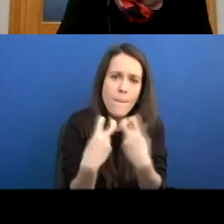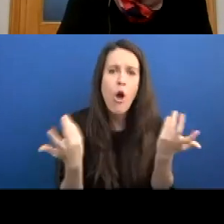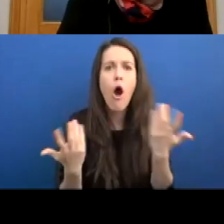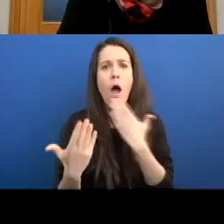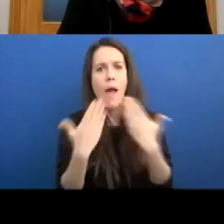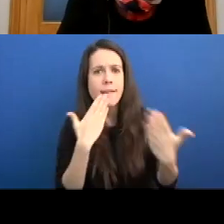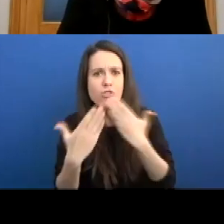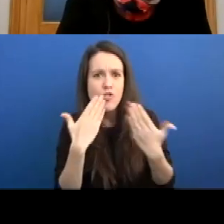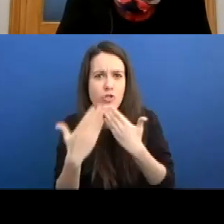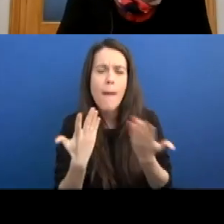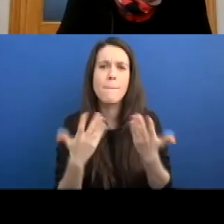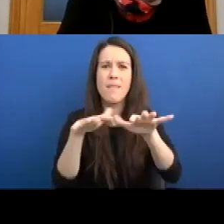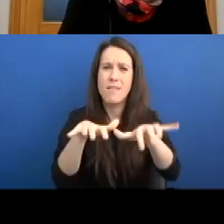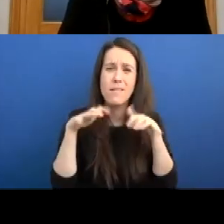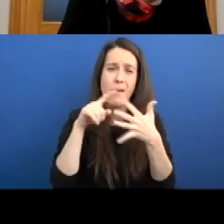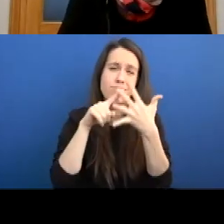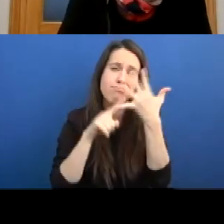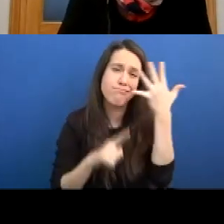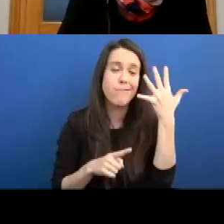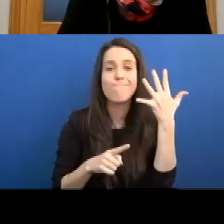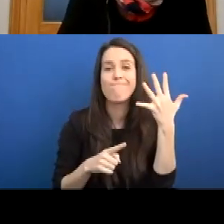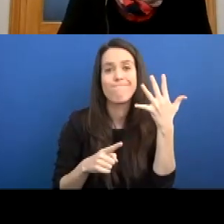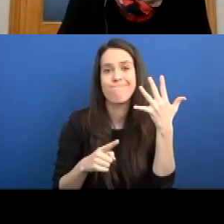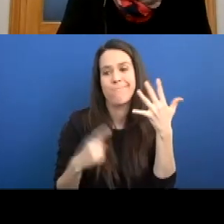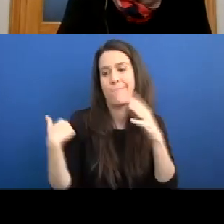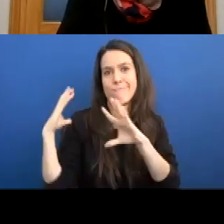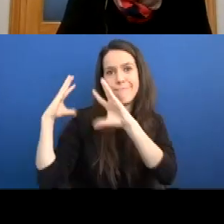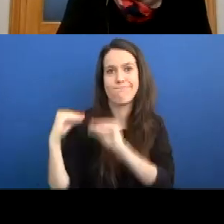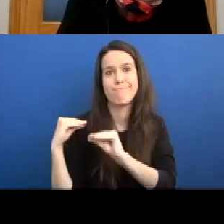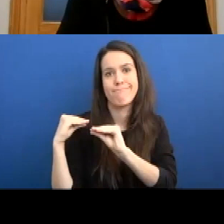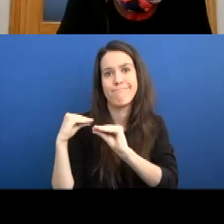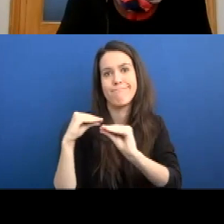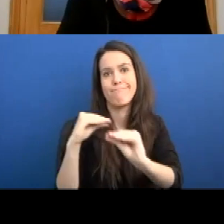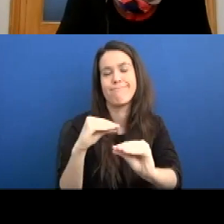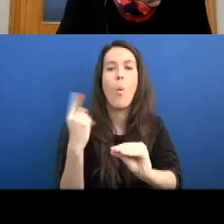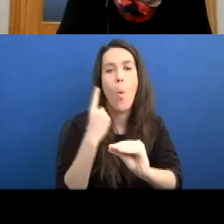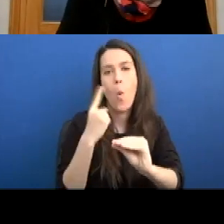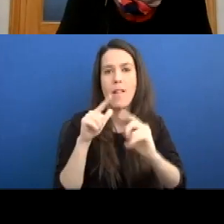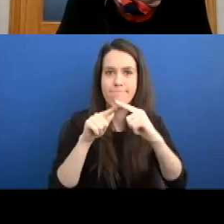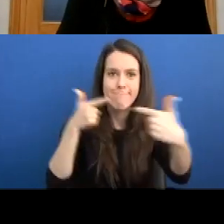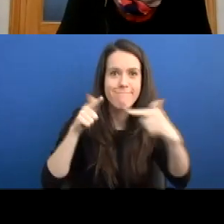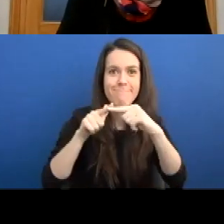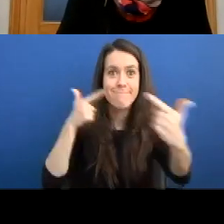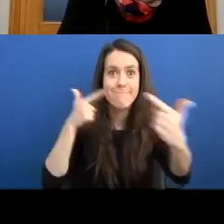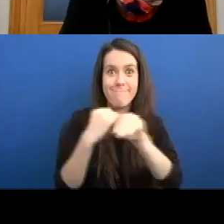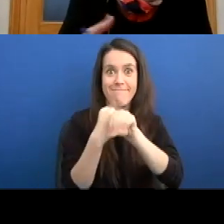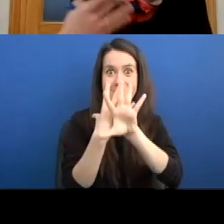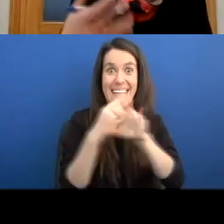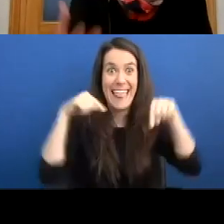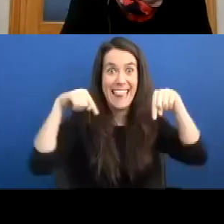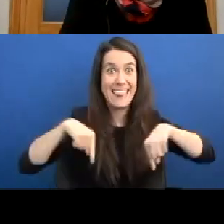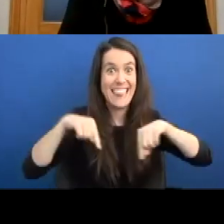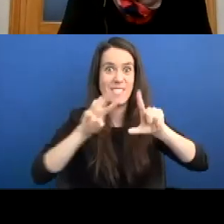reuniones estudiantiles, intercambio de profesores, pero el último año hemos tenido que impartir nuestros cursos en línea.